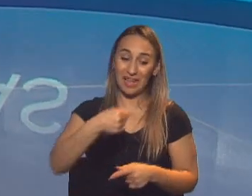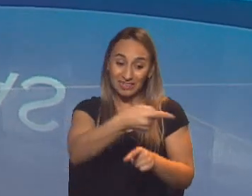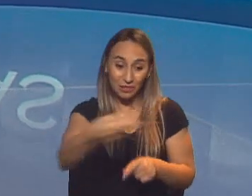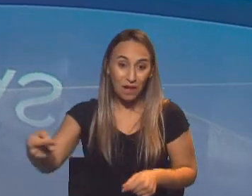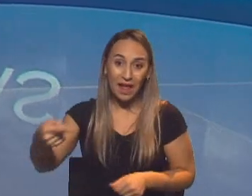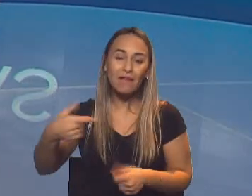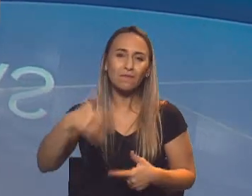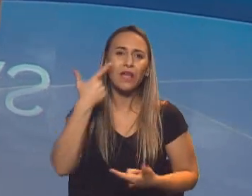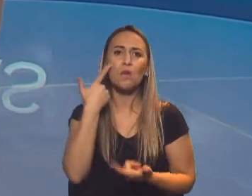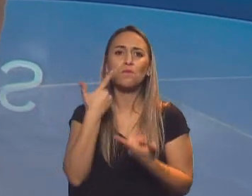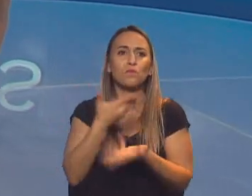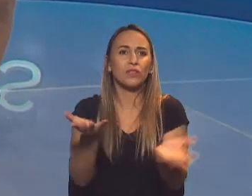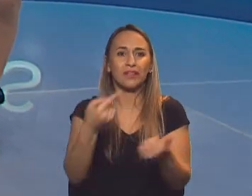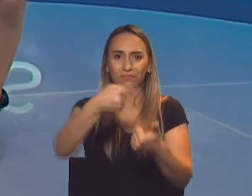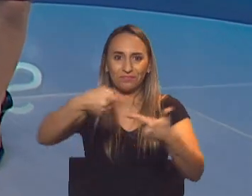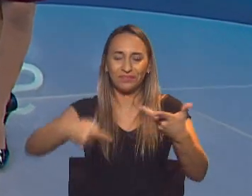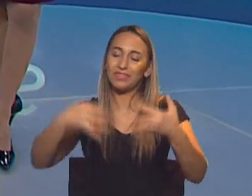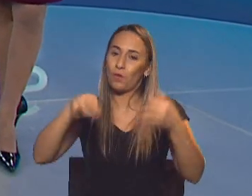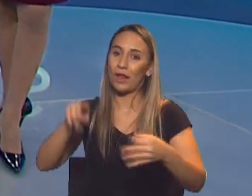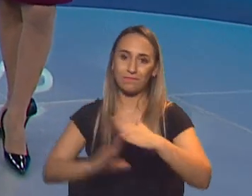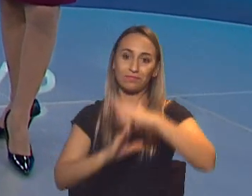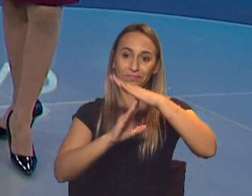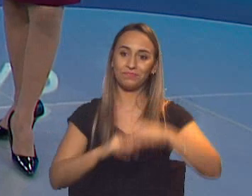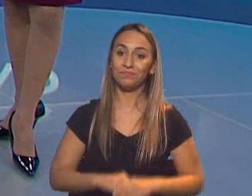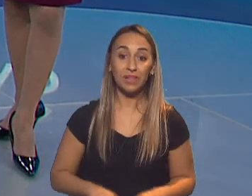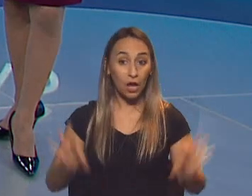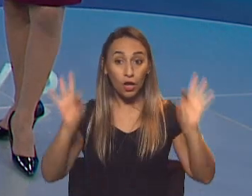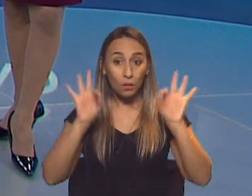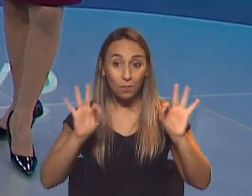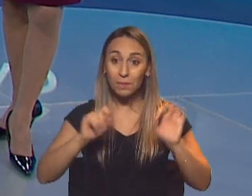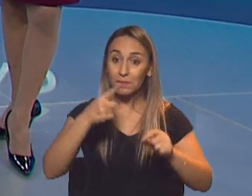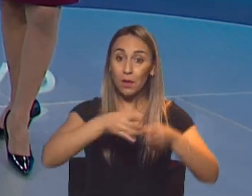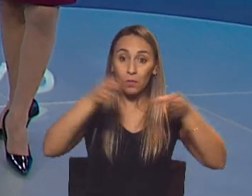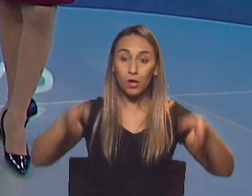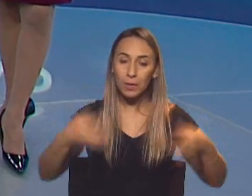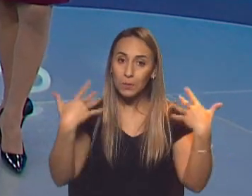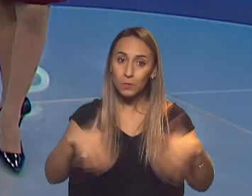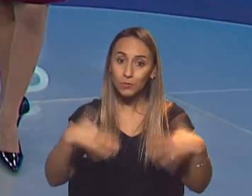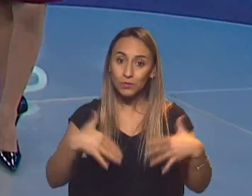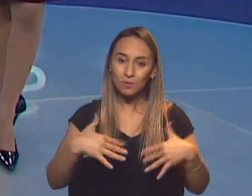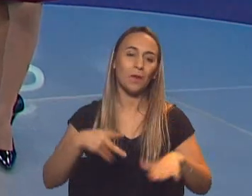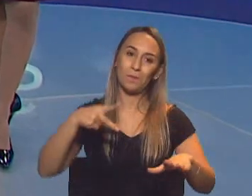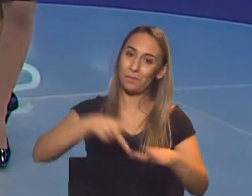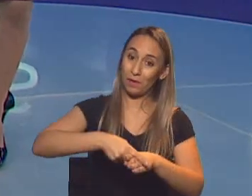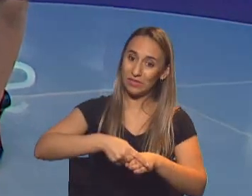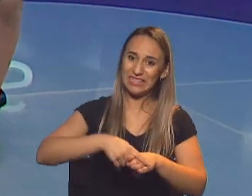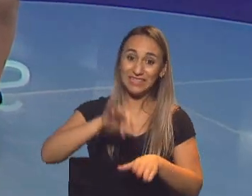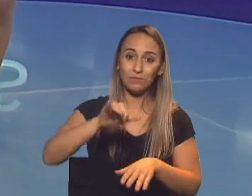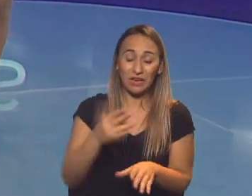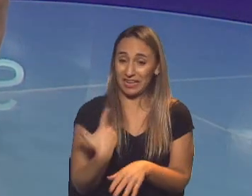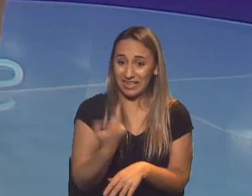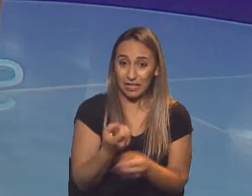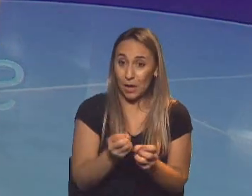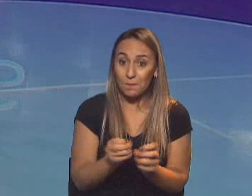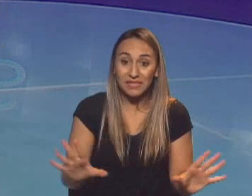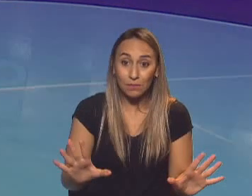semana, una de las principales, seguramente. Completo y variado primer bloque, ¿eh? Sí, pero vamos a hacer una pequeña pausa. Sí, pues estamos arrancando recién. Ya